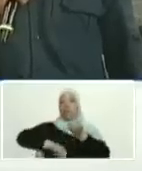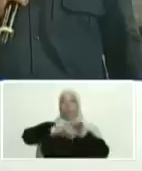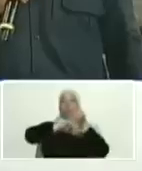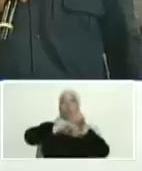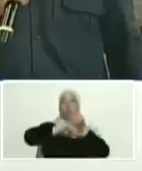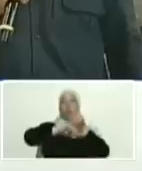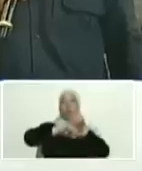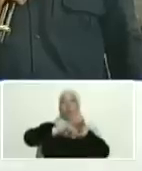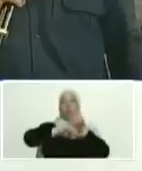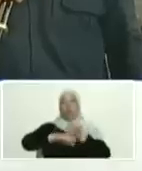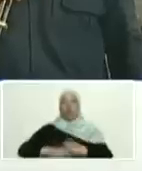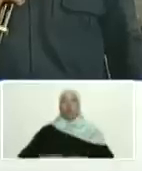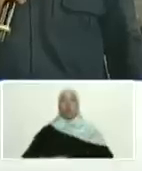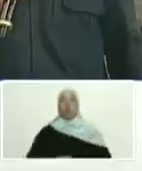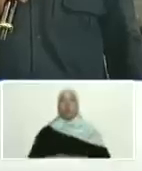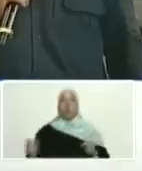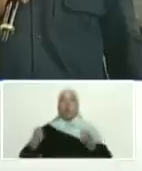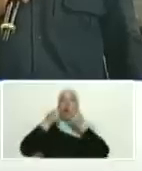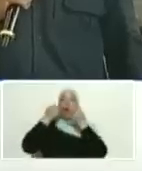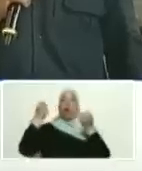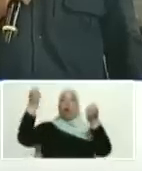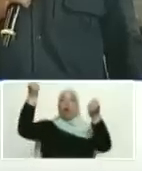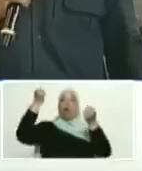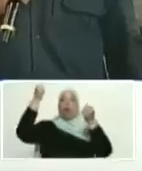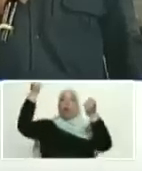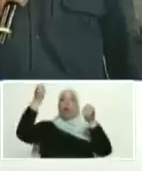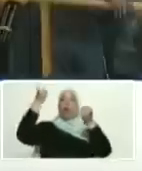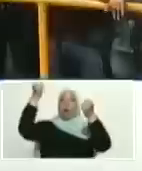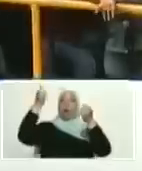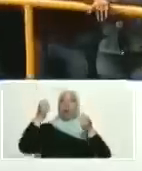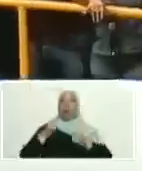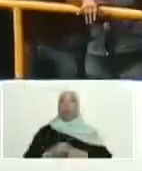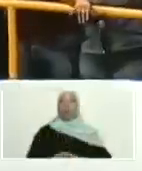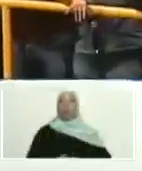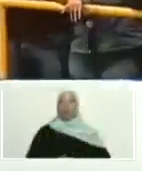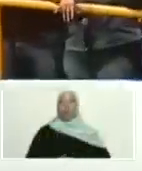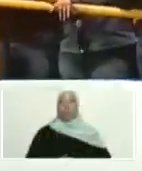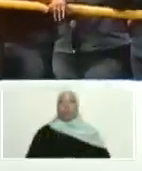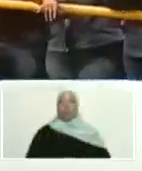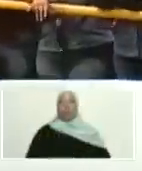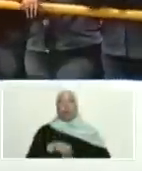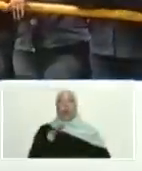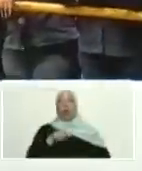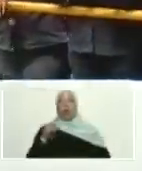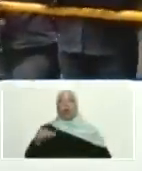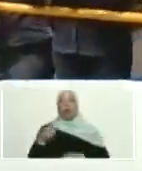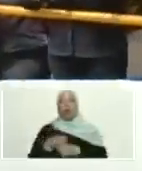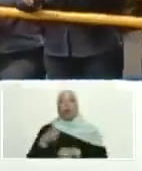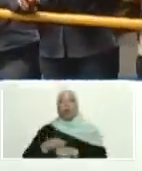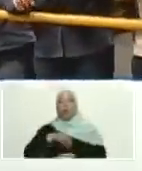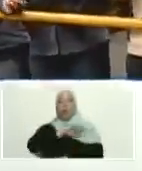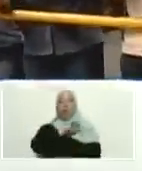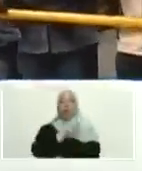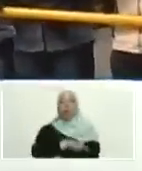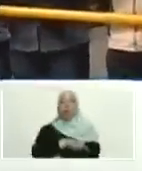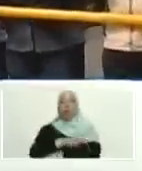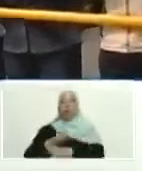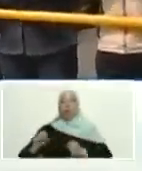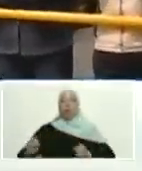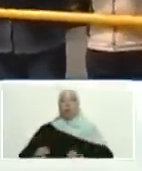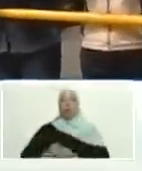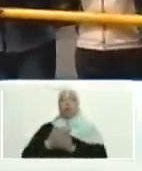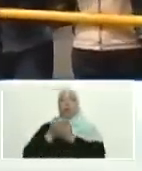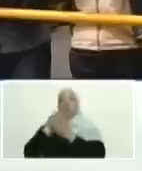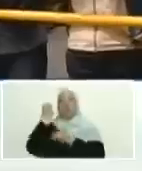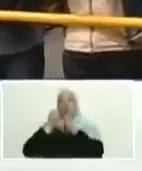Eso es, las consignas, el rumor de la clase obrera, su fuerza espiritual, su fuerza